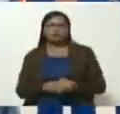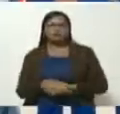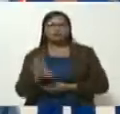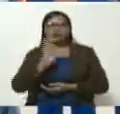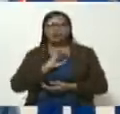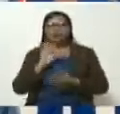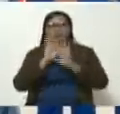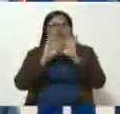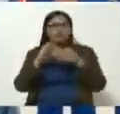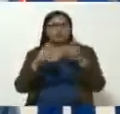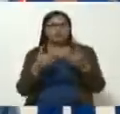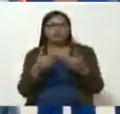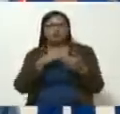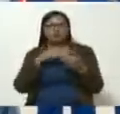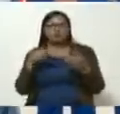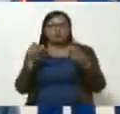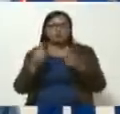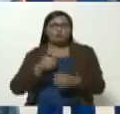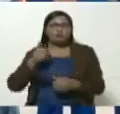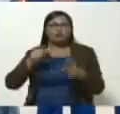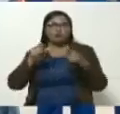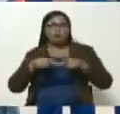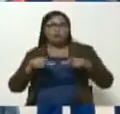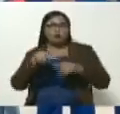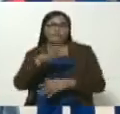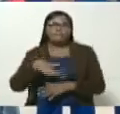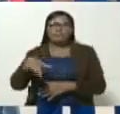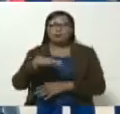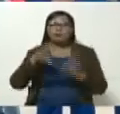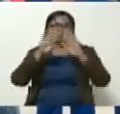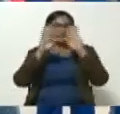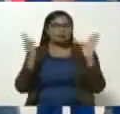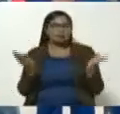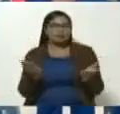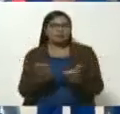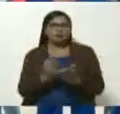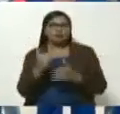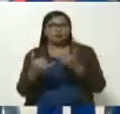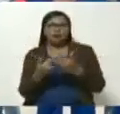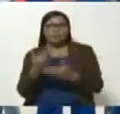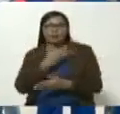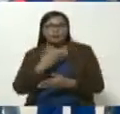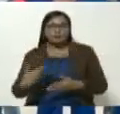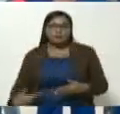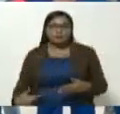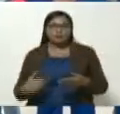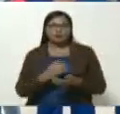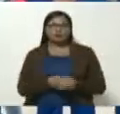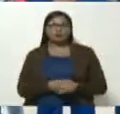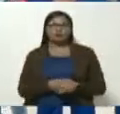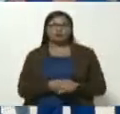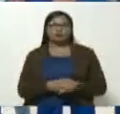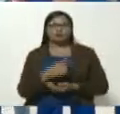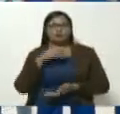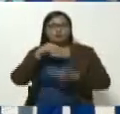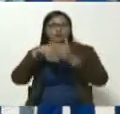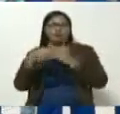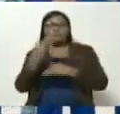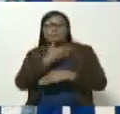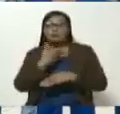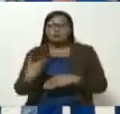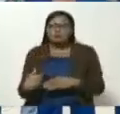permitimos eso, en cualquier lado, en cualquier plaza del mundo, cualquiera se puede declarar presidente, y si se declara presidente,